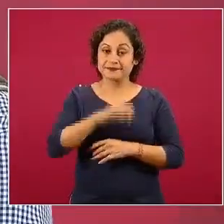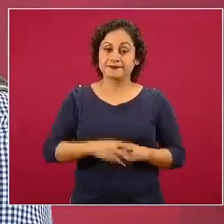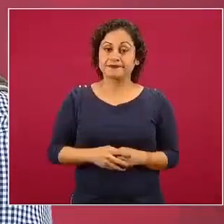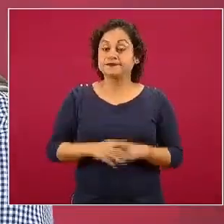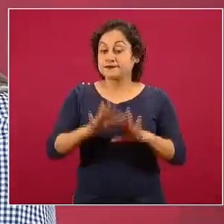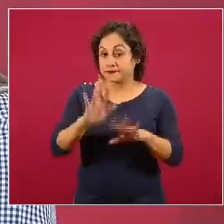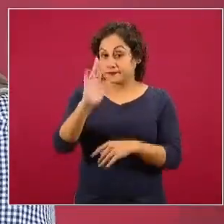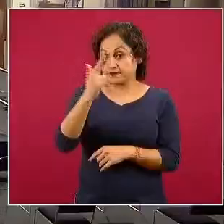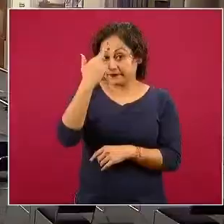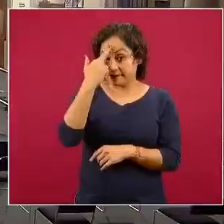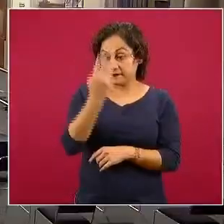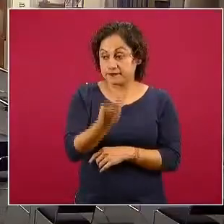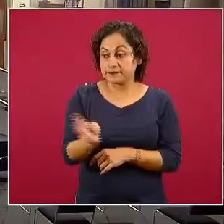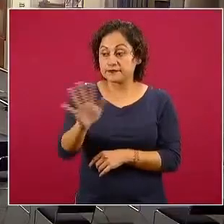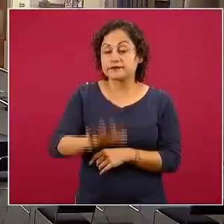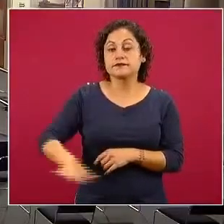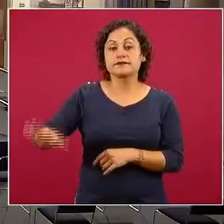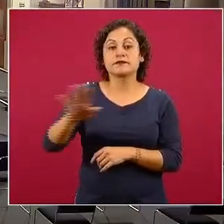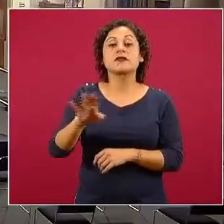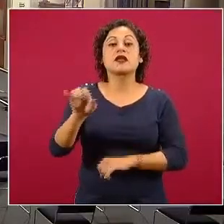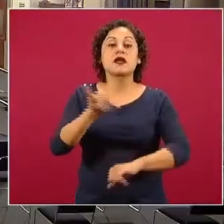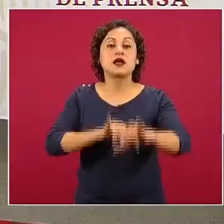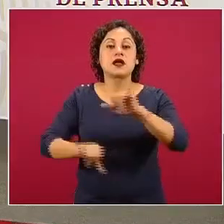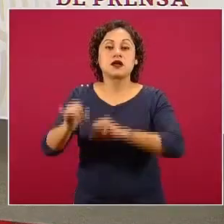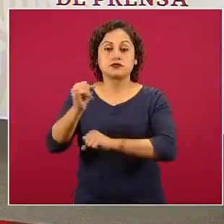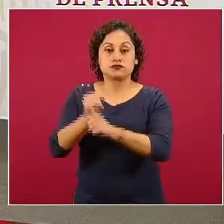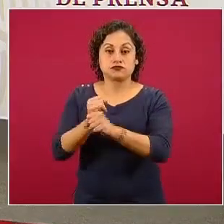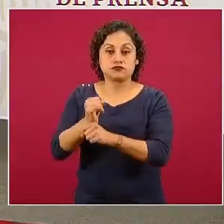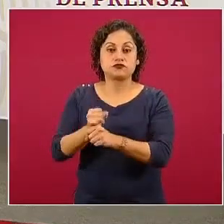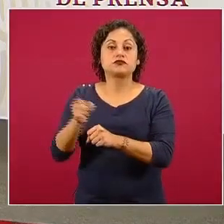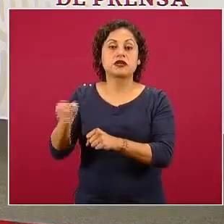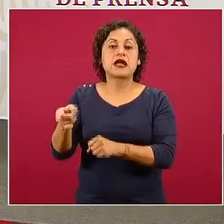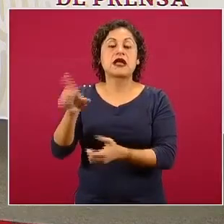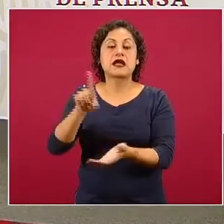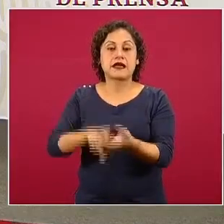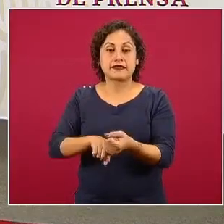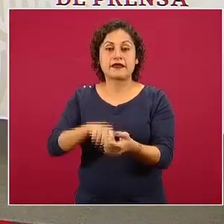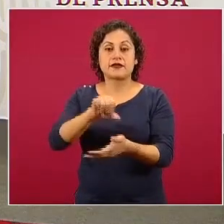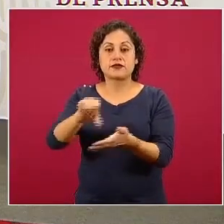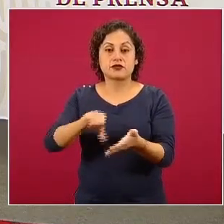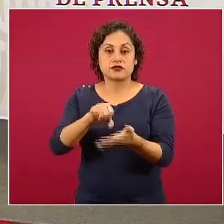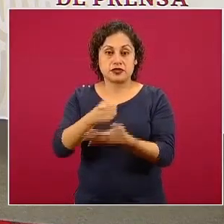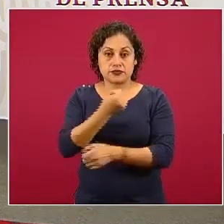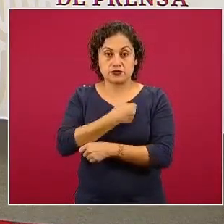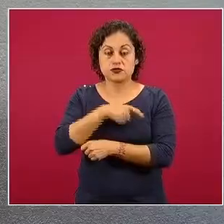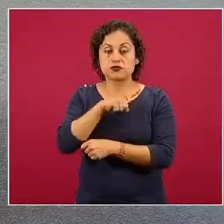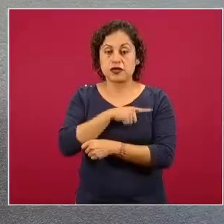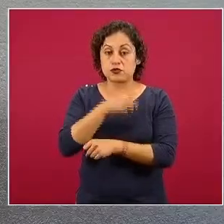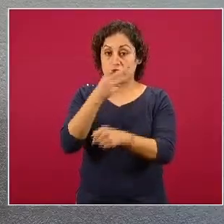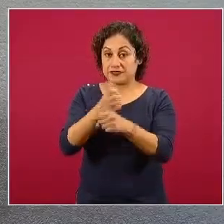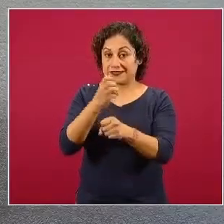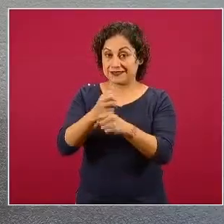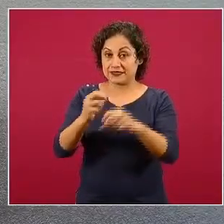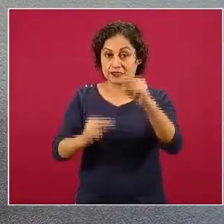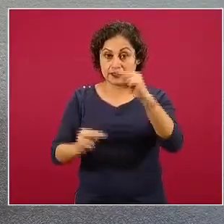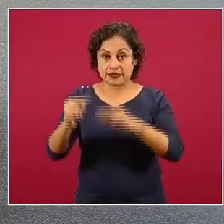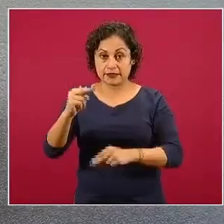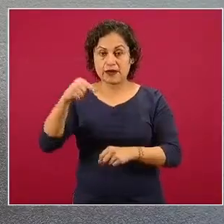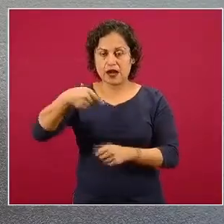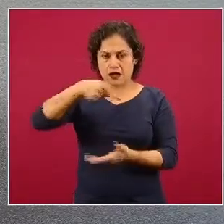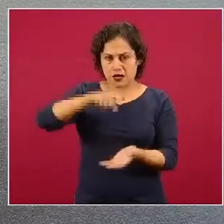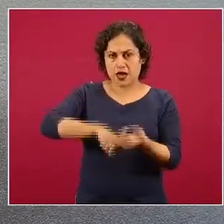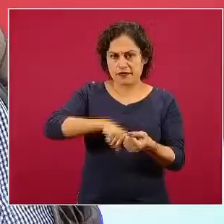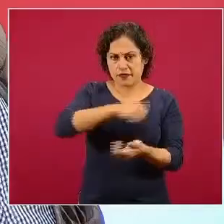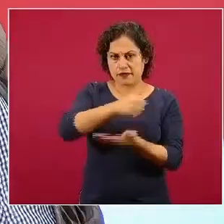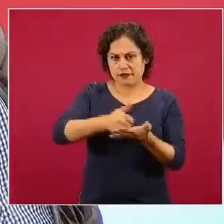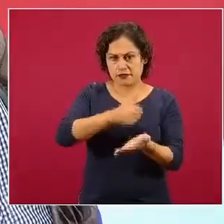de estos laboratorios están en unidades de tercer nivel, sobre todo aquí en el centro de la República, y que esa